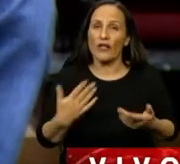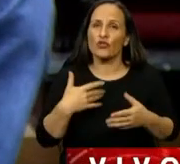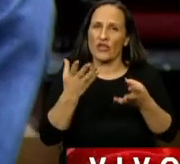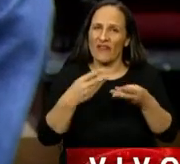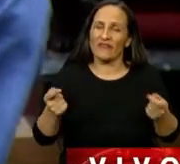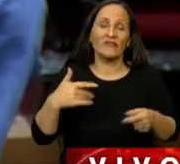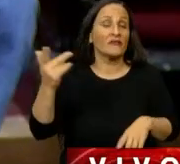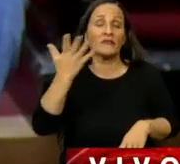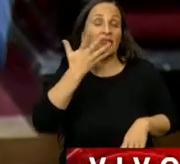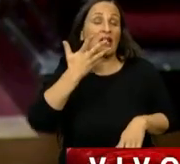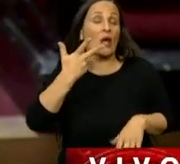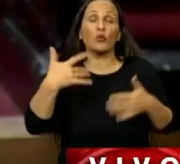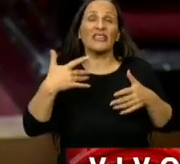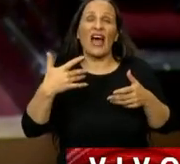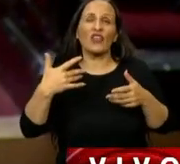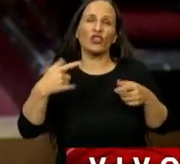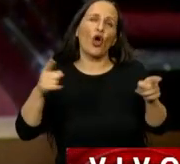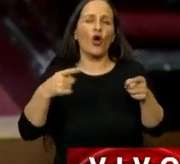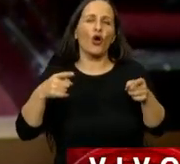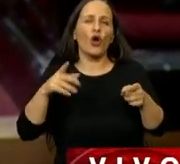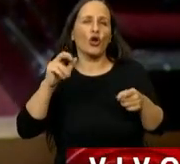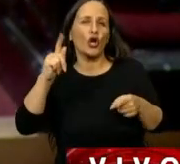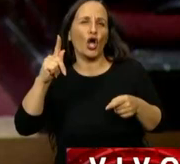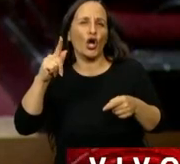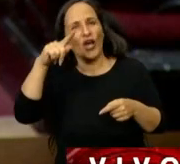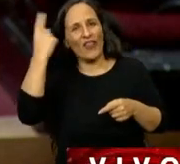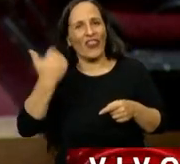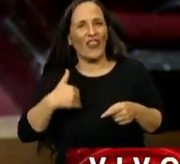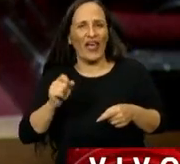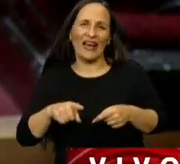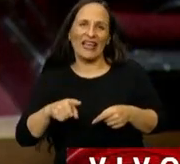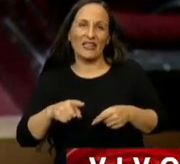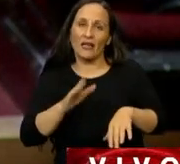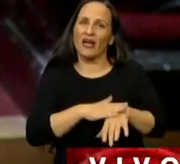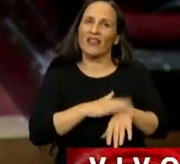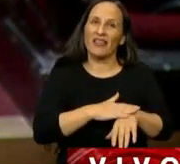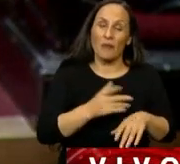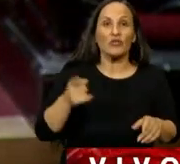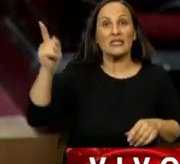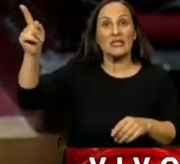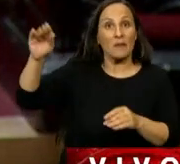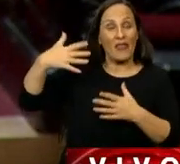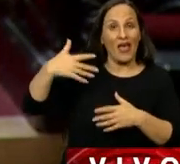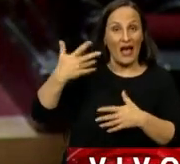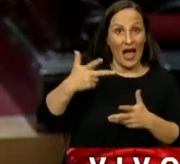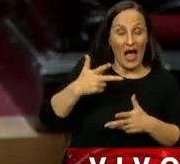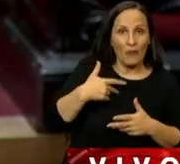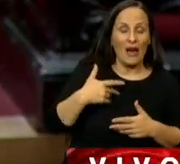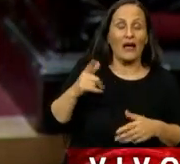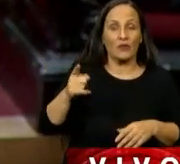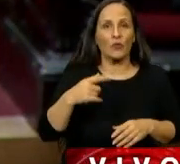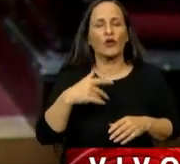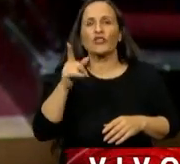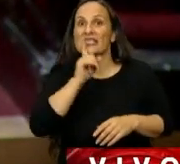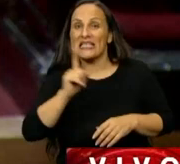voy a cerrar, ya que les gusta tanto el rock nacional. Diputado del tiempo. El tiempo, si me dejan hablar, puedo usarlo, ¿sabe? Cuando